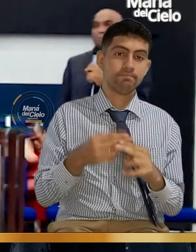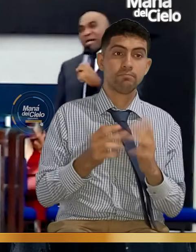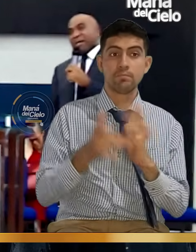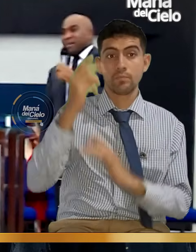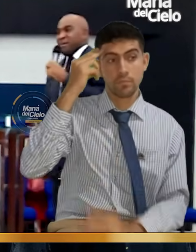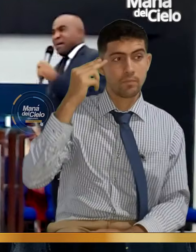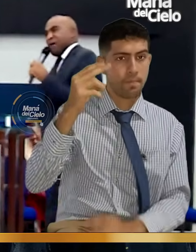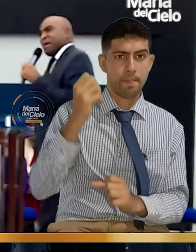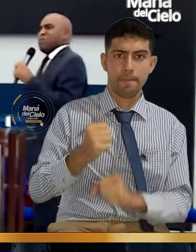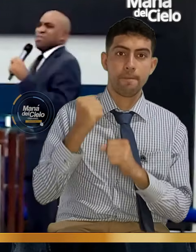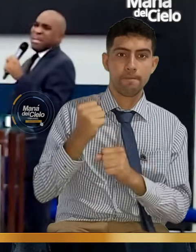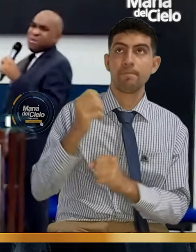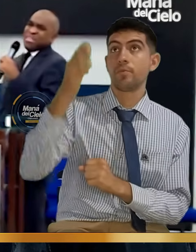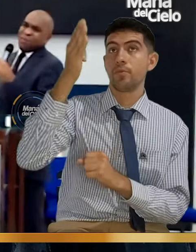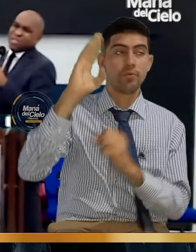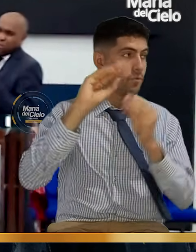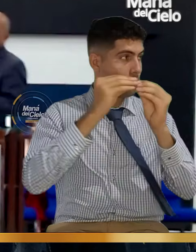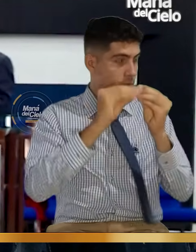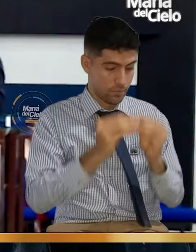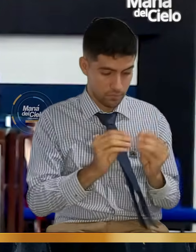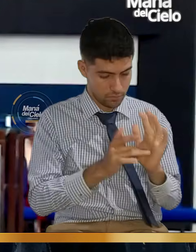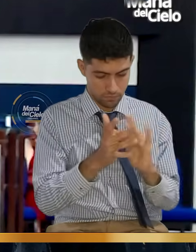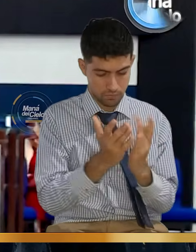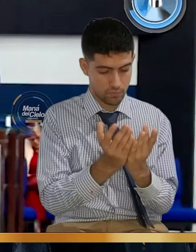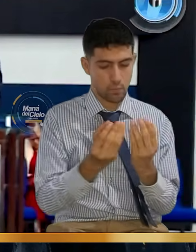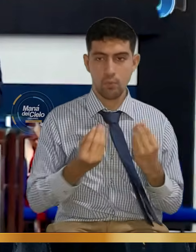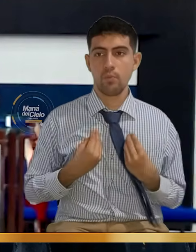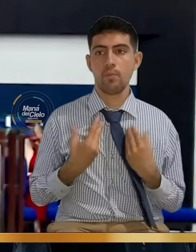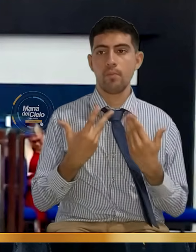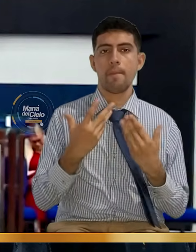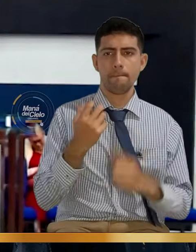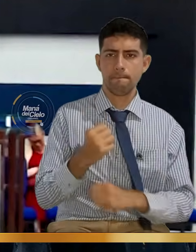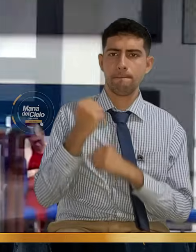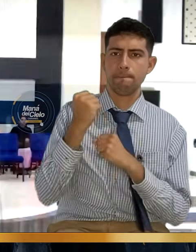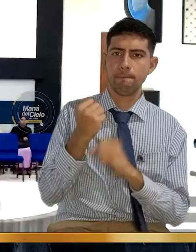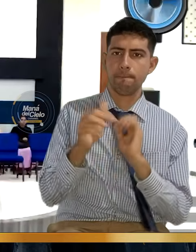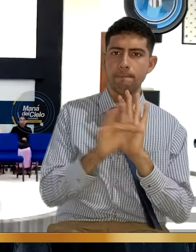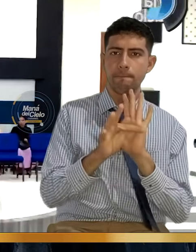Amén. Apague un rato el televisor y ábrala.